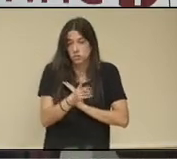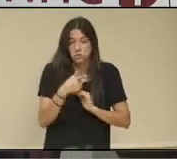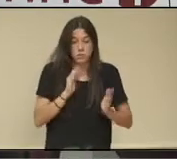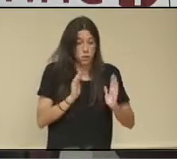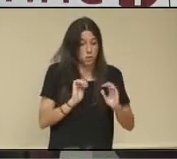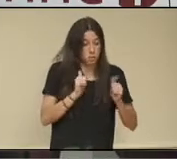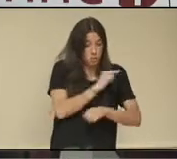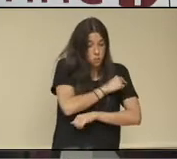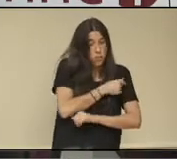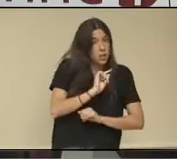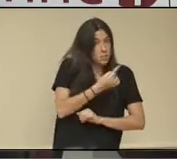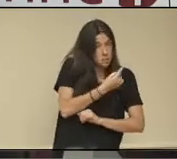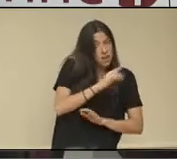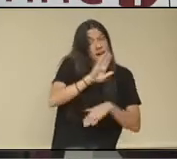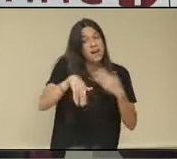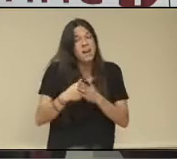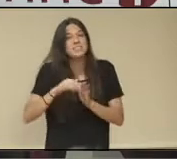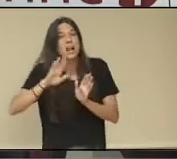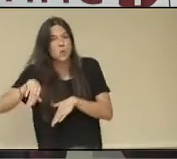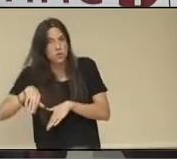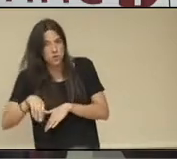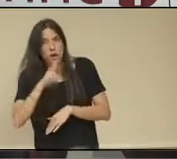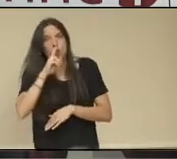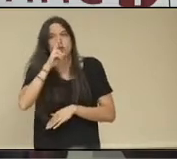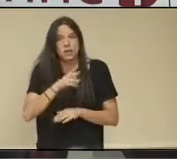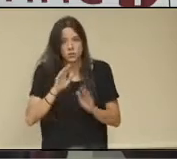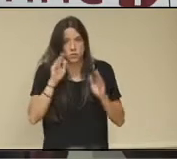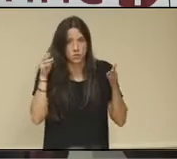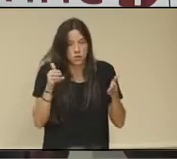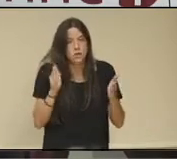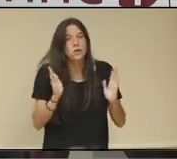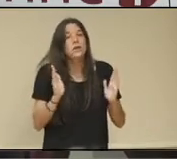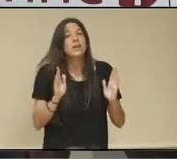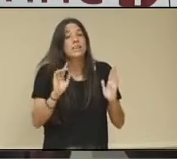vacunación de la primera a la última y un seguimiento que va a tener que ser de